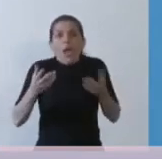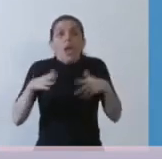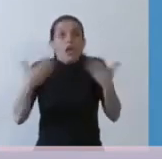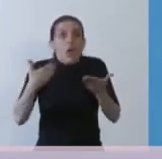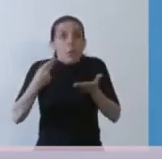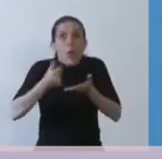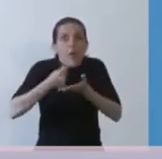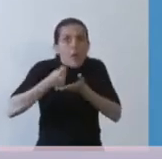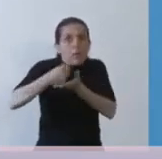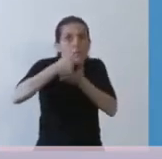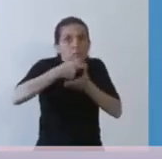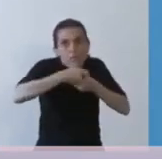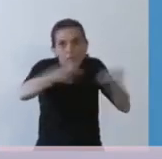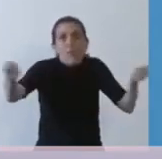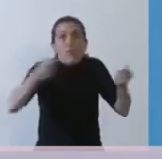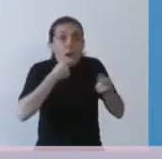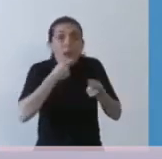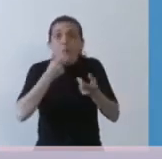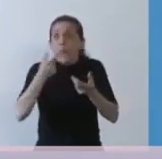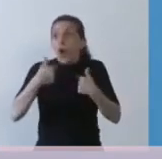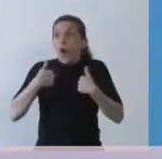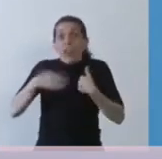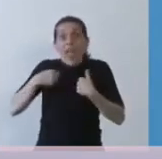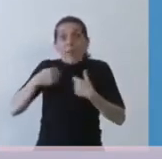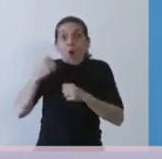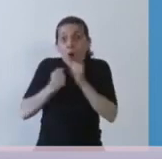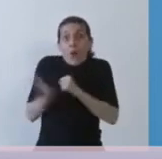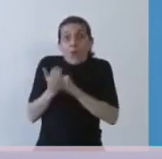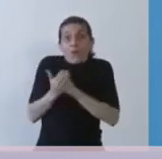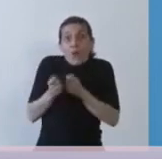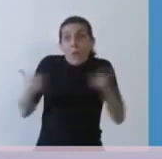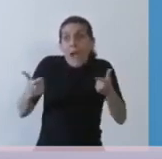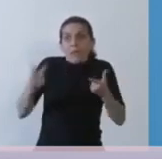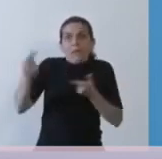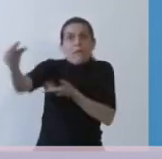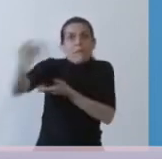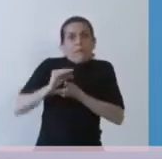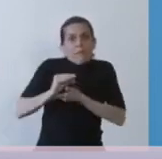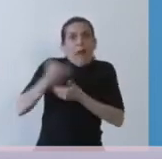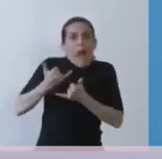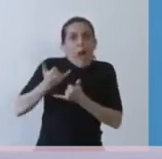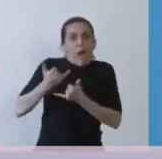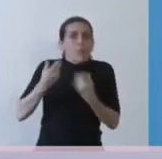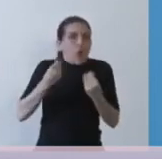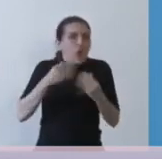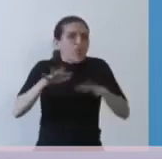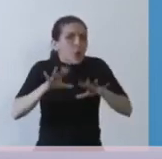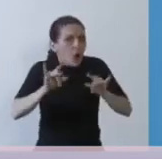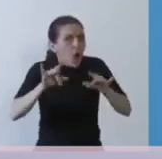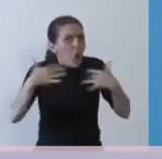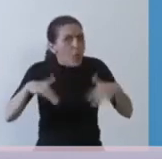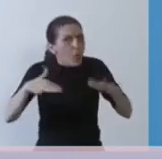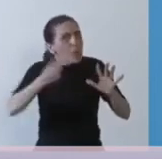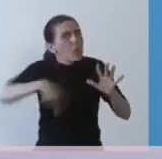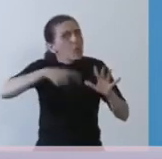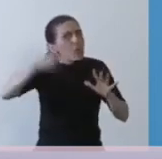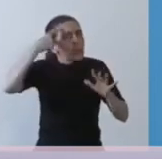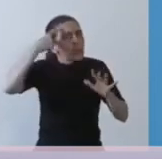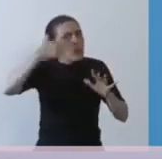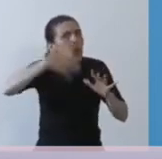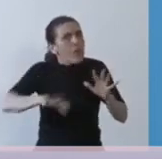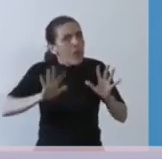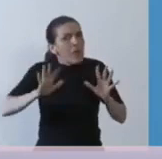necesitan para producir más y también para sostener situaciones más complejas porque somos conscientes que tal como